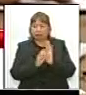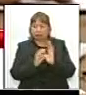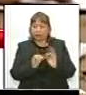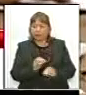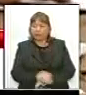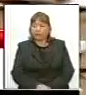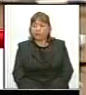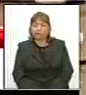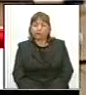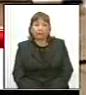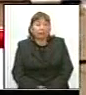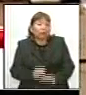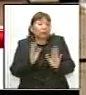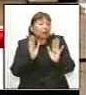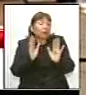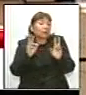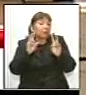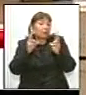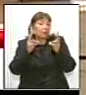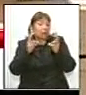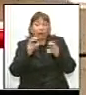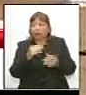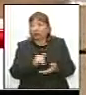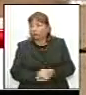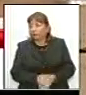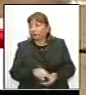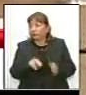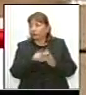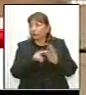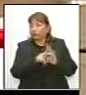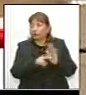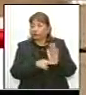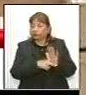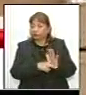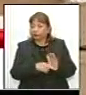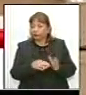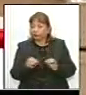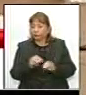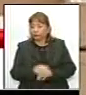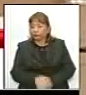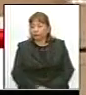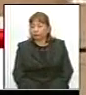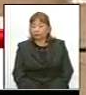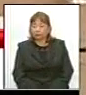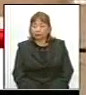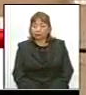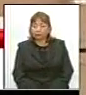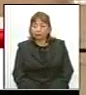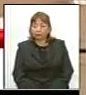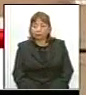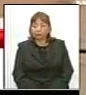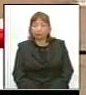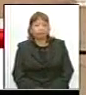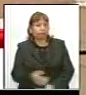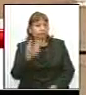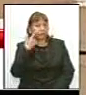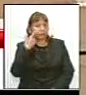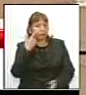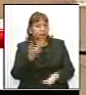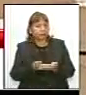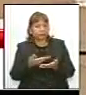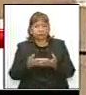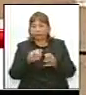dictamine un tema que se convierta en norma solamente por el hecho de que la comisión lo establece. Eso es desconocer la